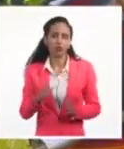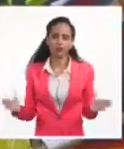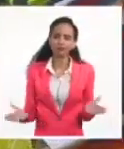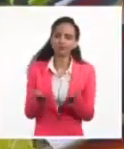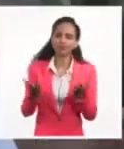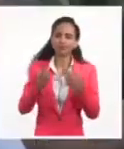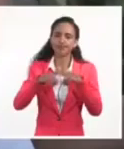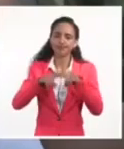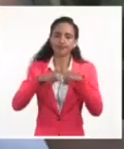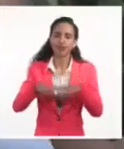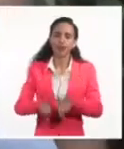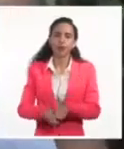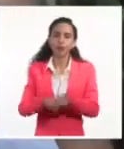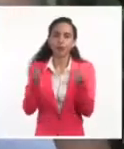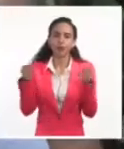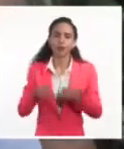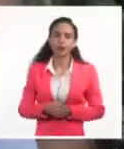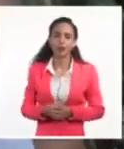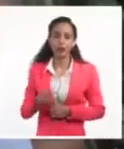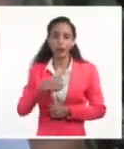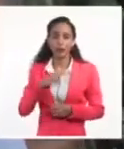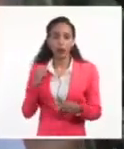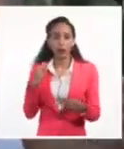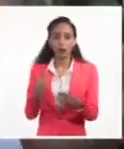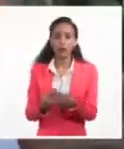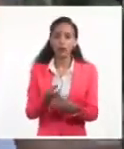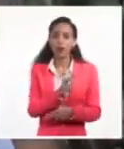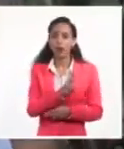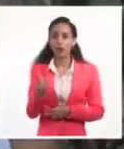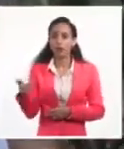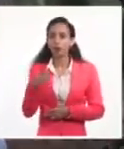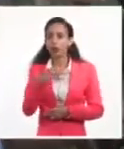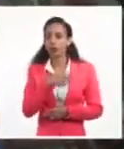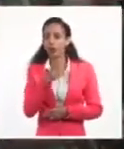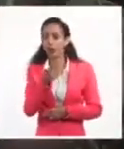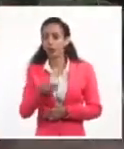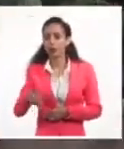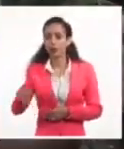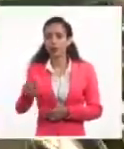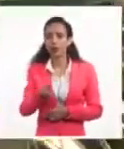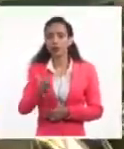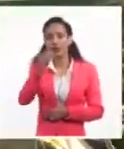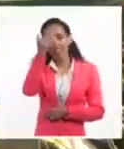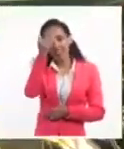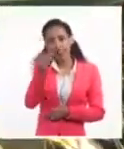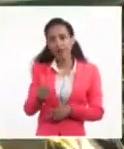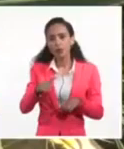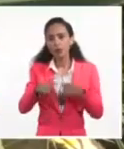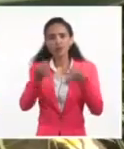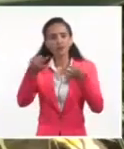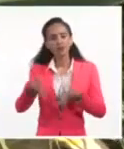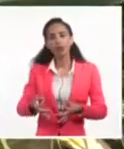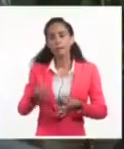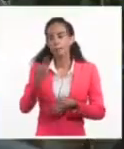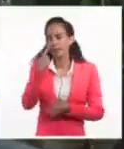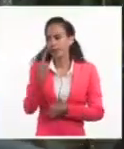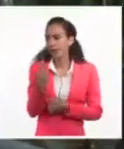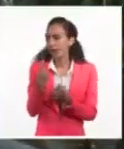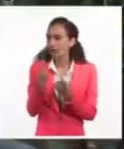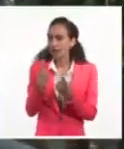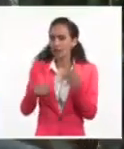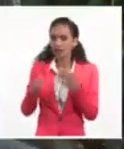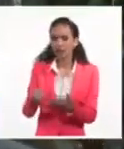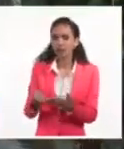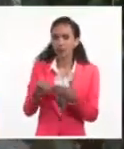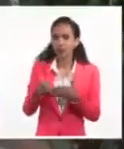lo dañado. Tenemos que confiar en la revolución que tenemos, en ellos, y darle las gracias porque siempre vienen y lo que haga falta. Para